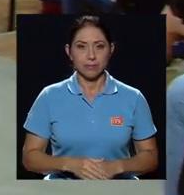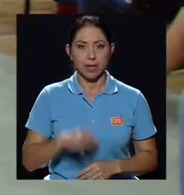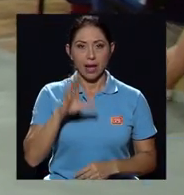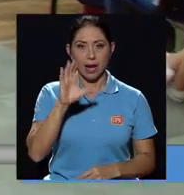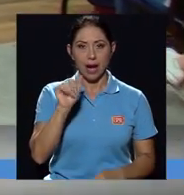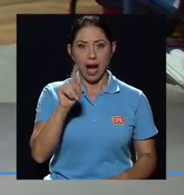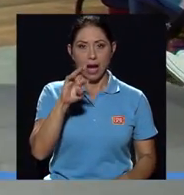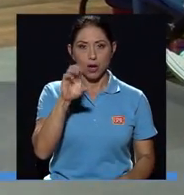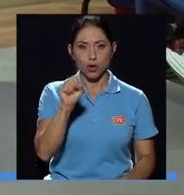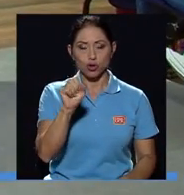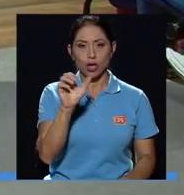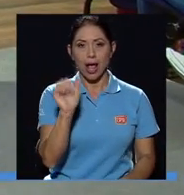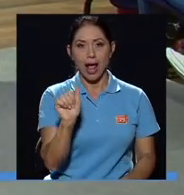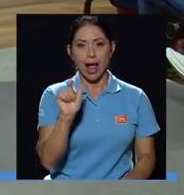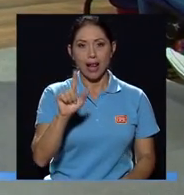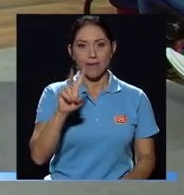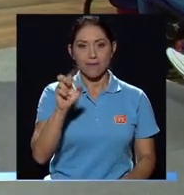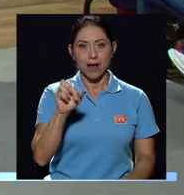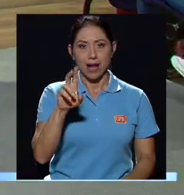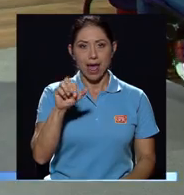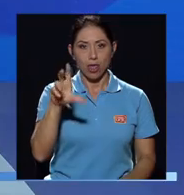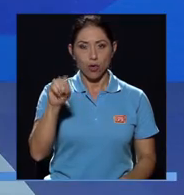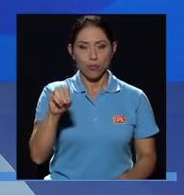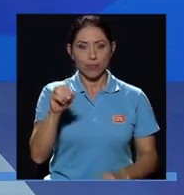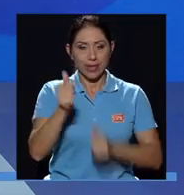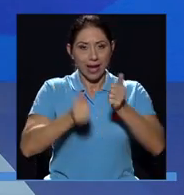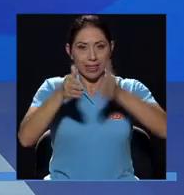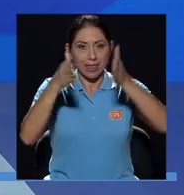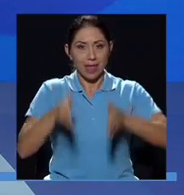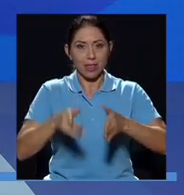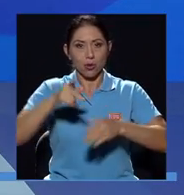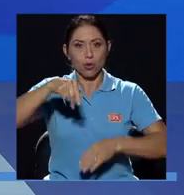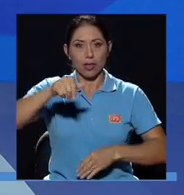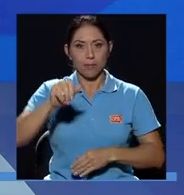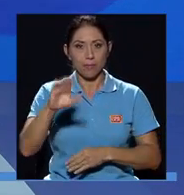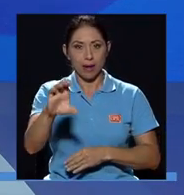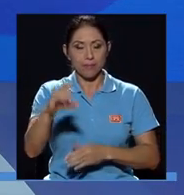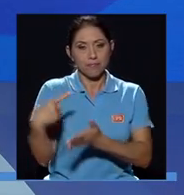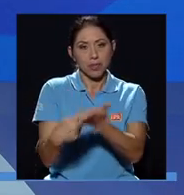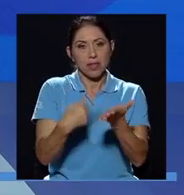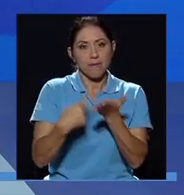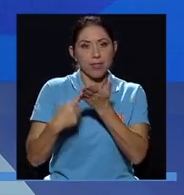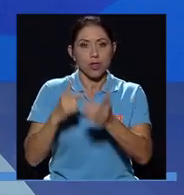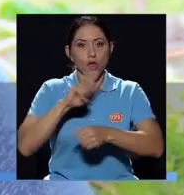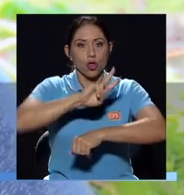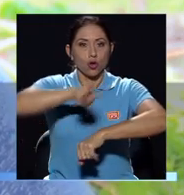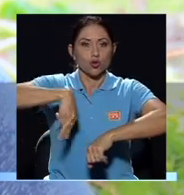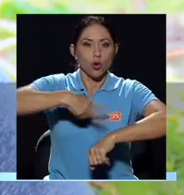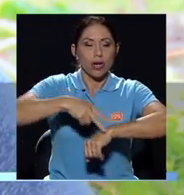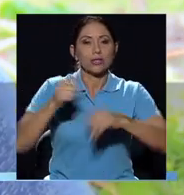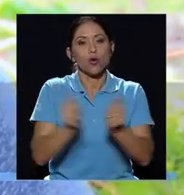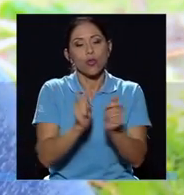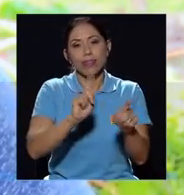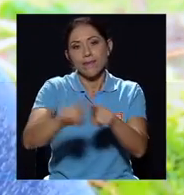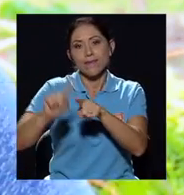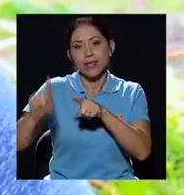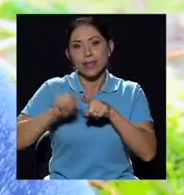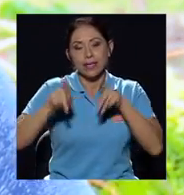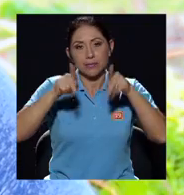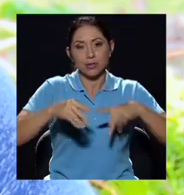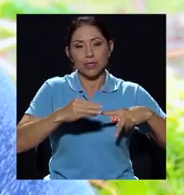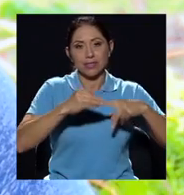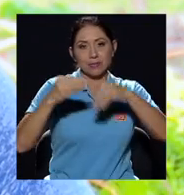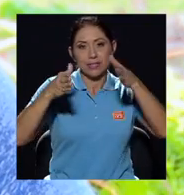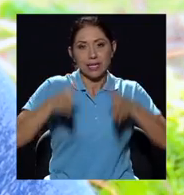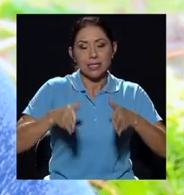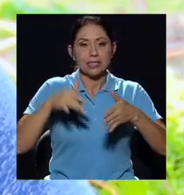Carlos Alvarado, candidato del Partido Acción Ciudadana, debatió durante 2 horas con diferentes especialistas, estudiantes y ciudadanos